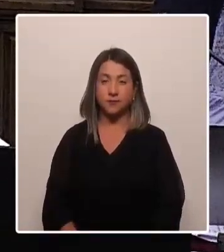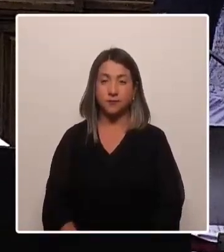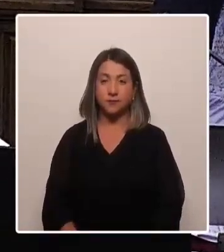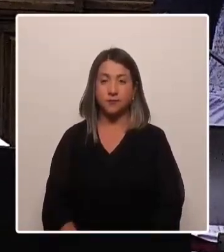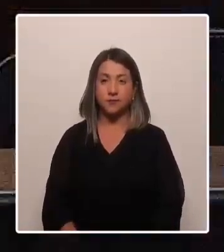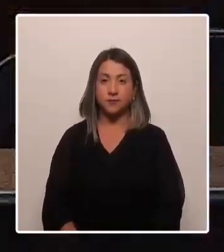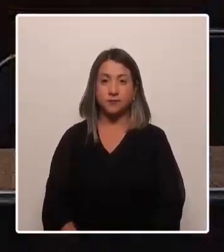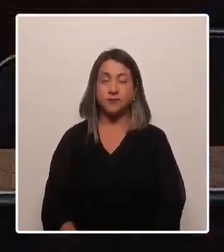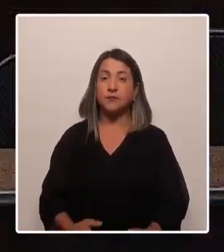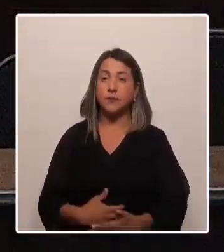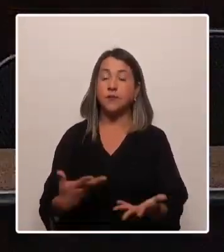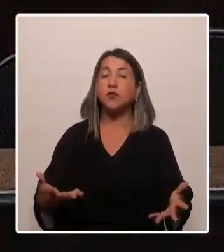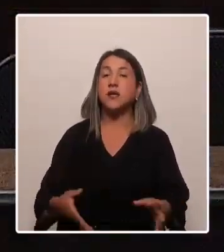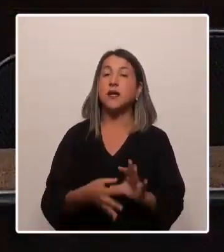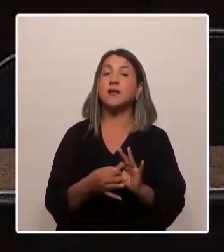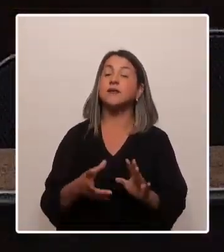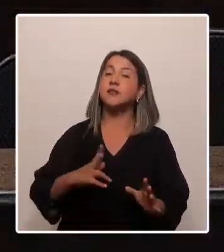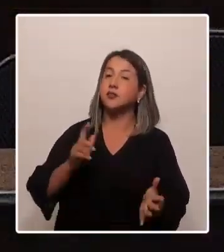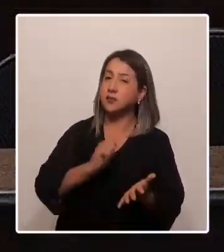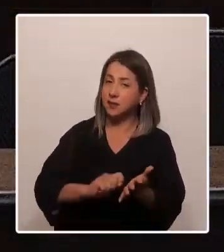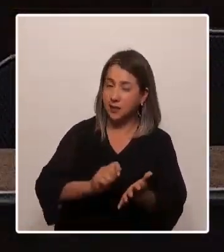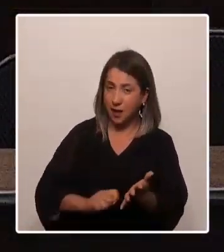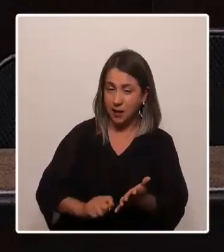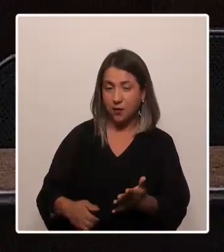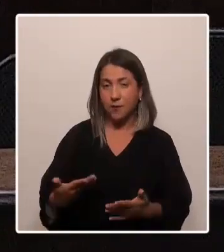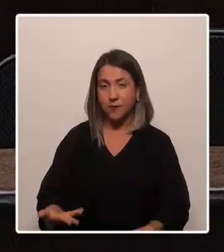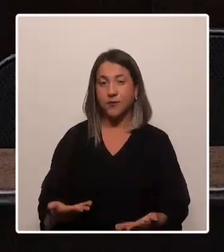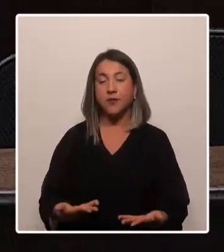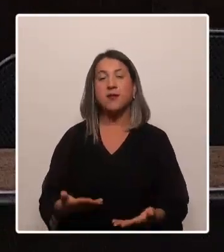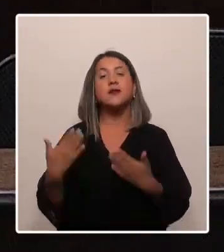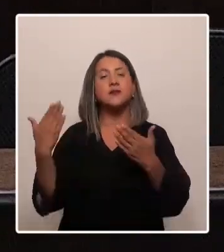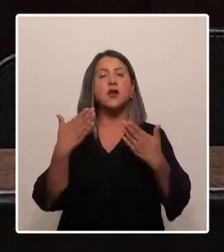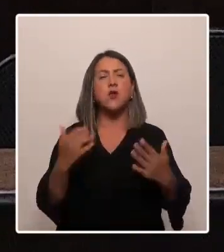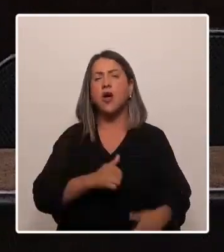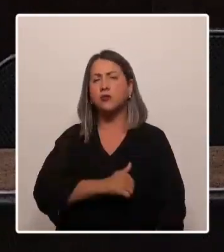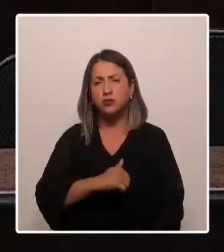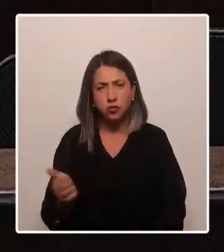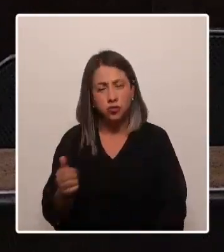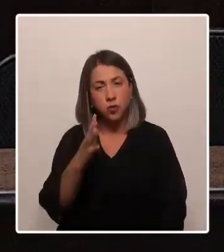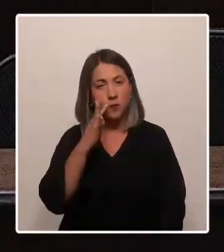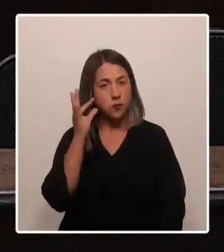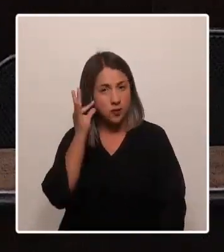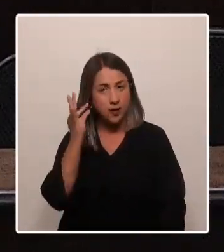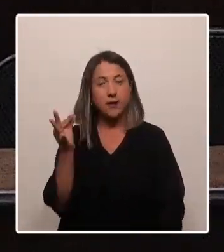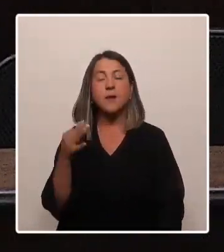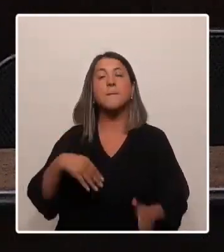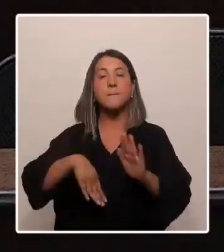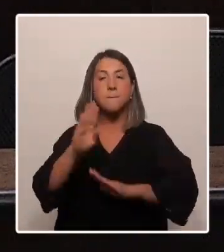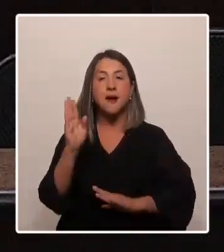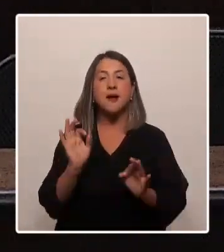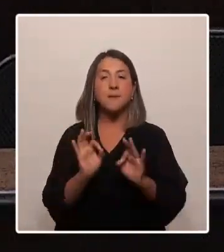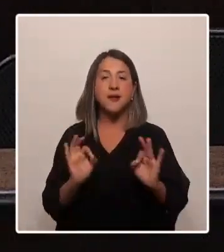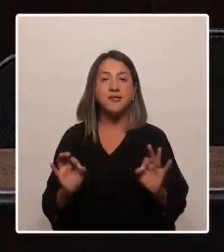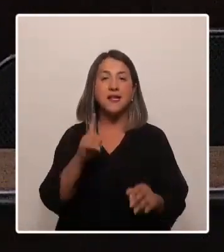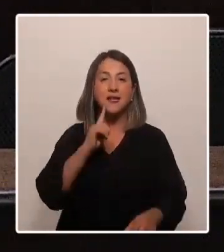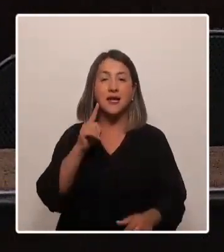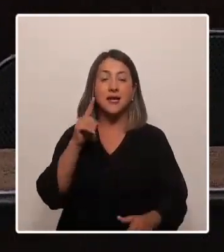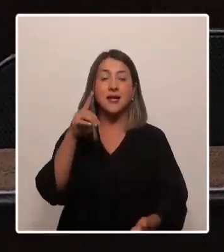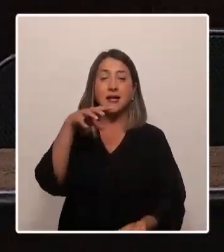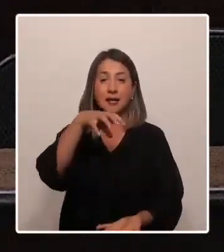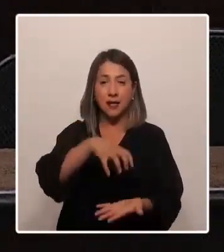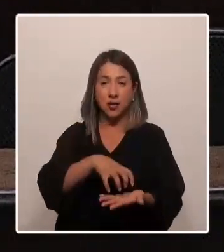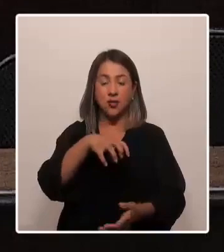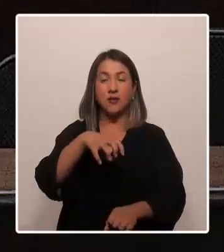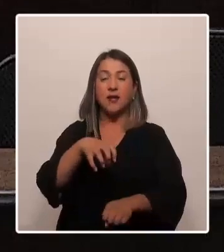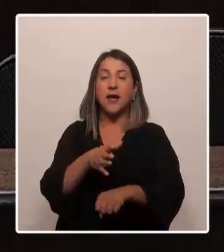Muchas gracias, señor secretario. Saludo a todas y a todos, particularmente a la región de Arica y Parinacota.